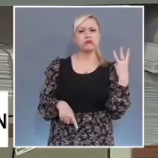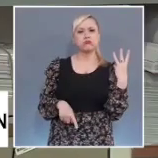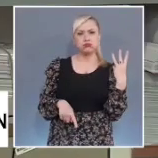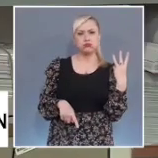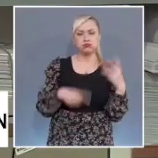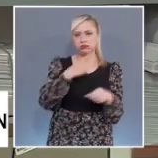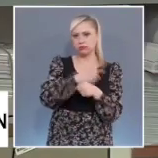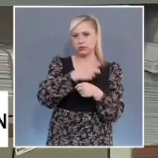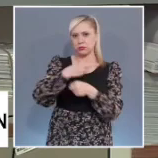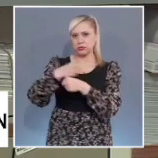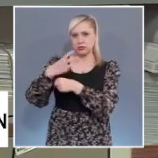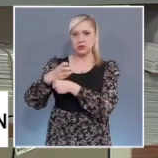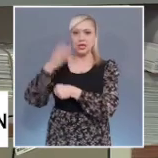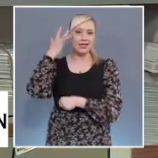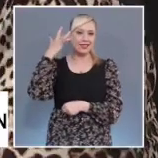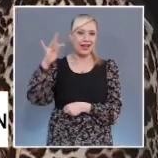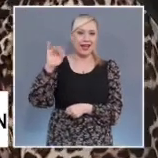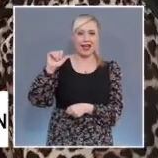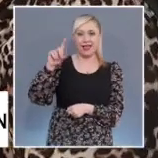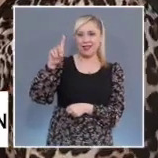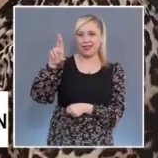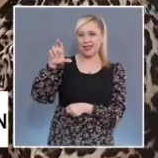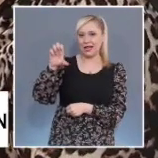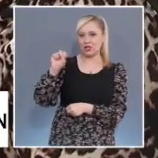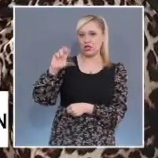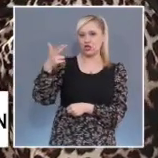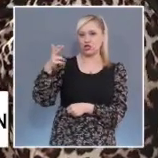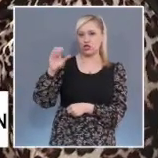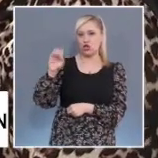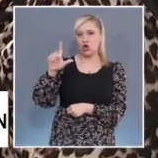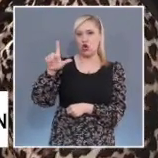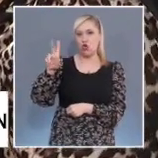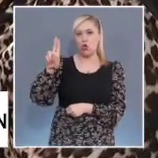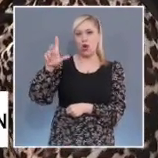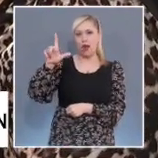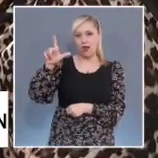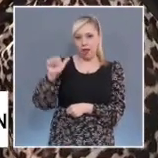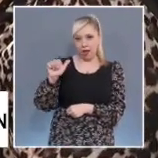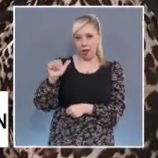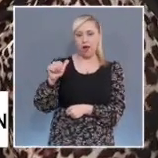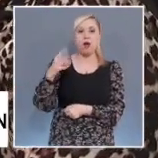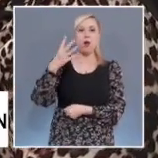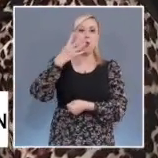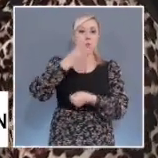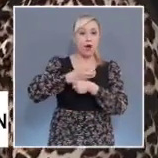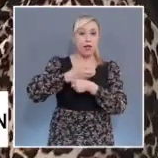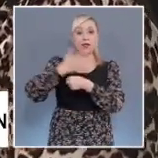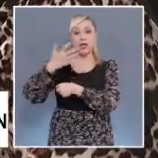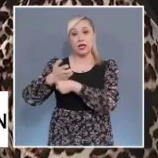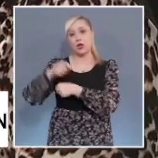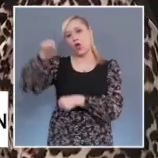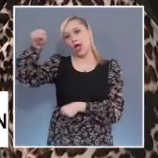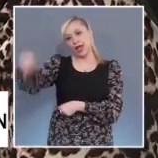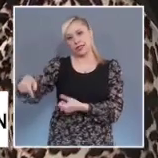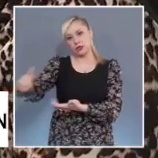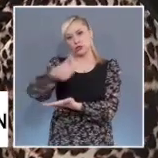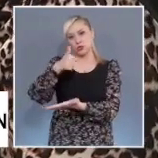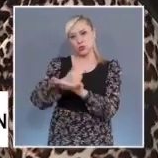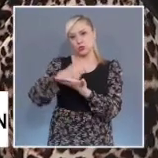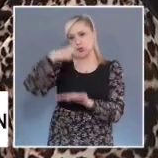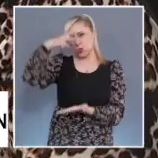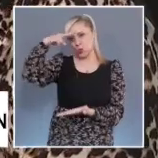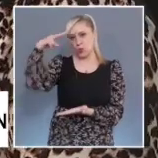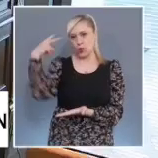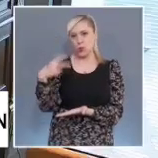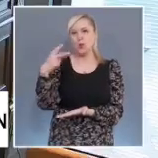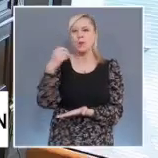Cholula y el cuarto y quinto en la ciudad de Puebla. El Consejo también informó que a las 24 horas de este lunes 15 de mayo